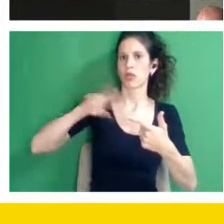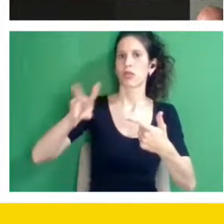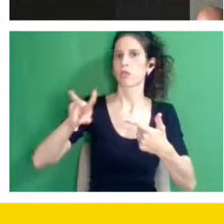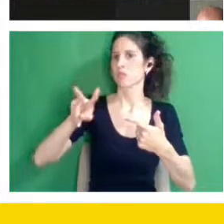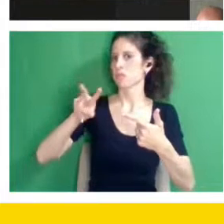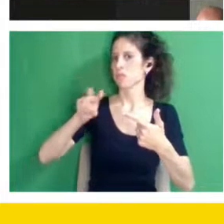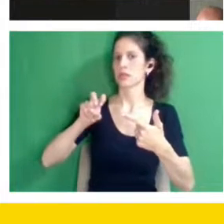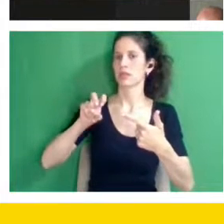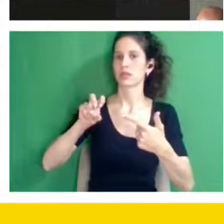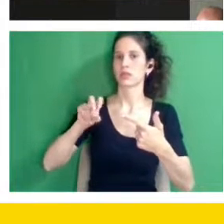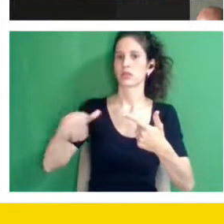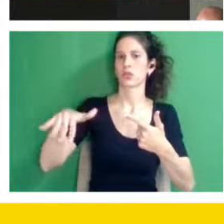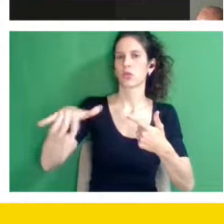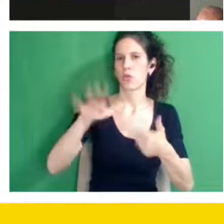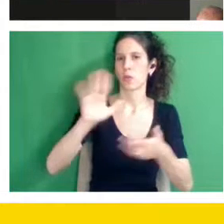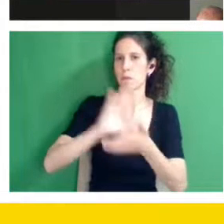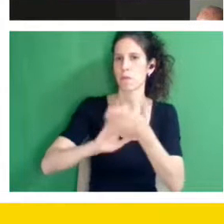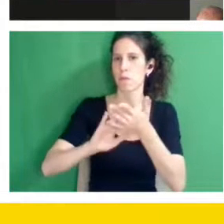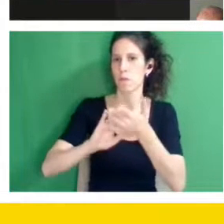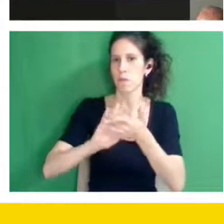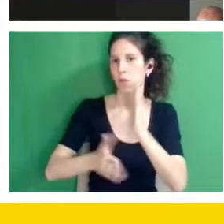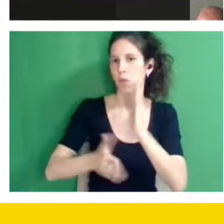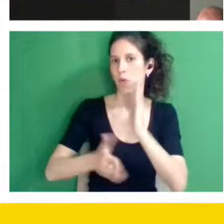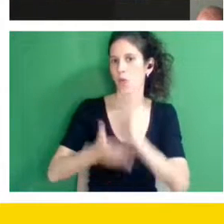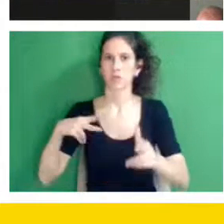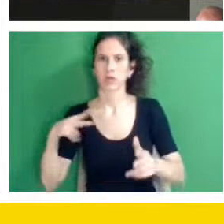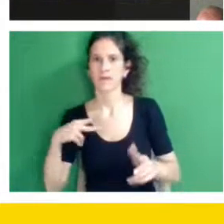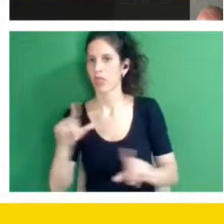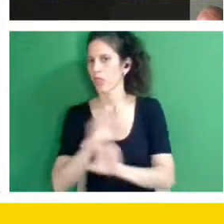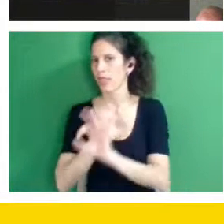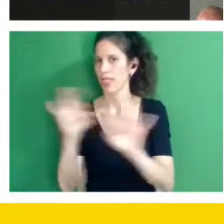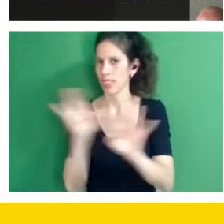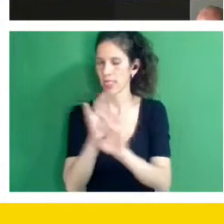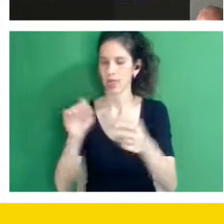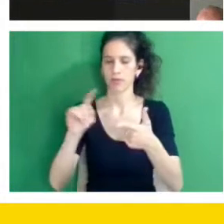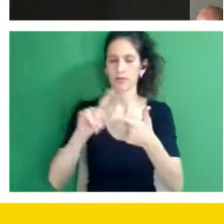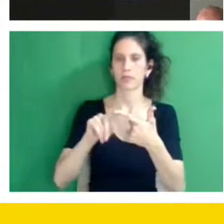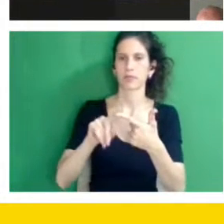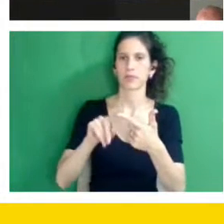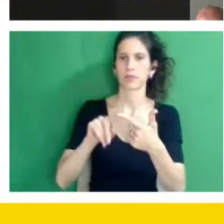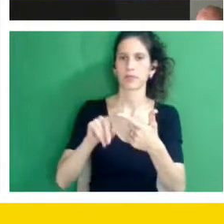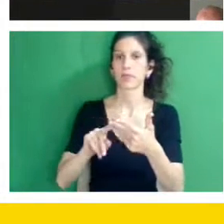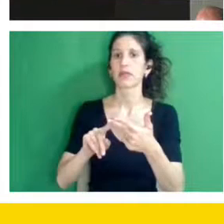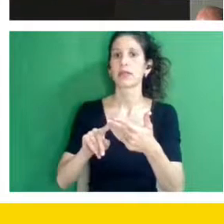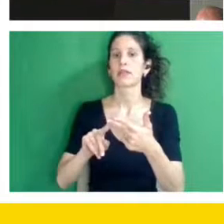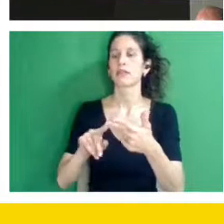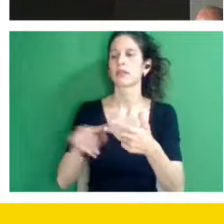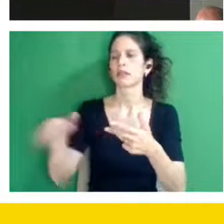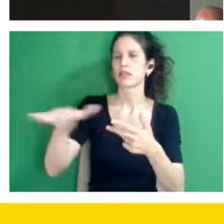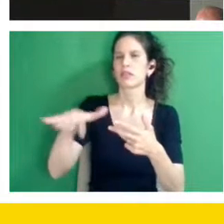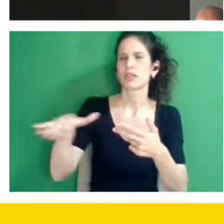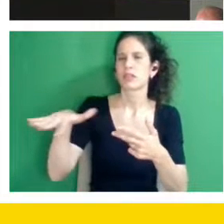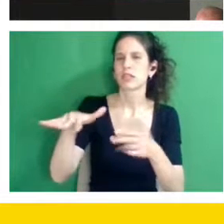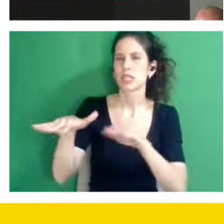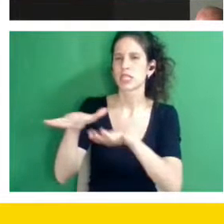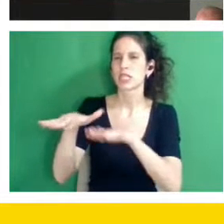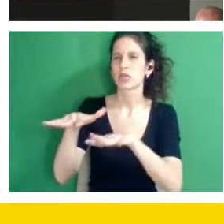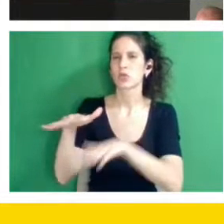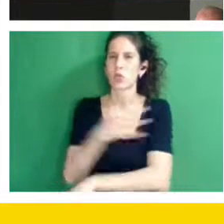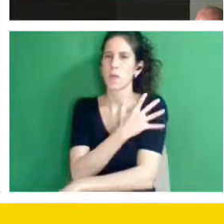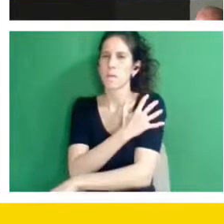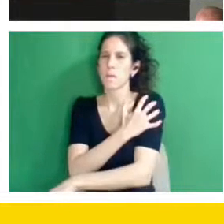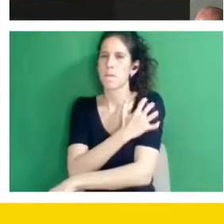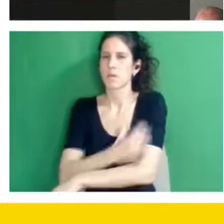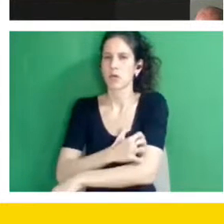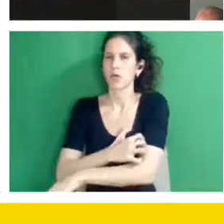ámbito público o del ámbito privado, encontrarse en situación de pobreza bajo los criterios del sistema